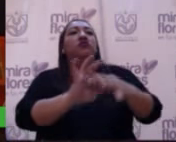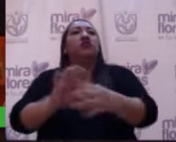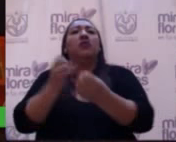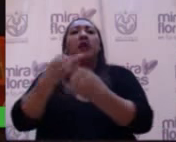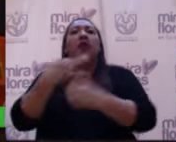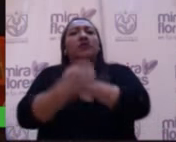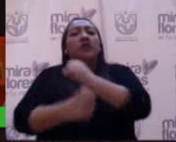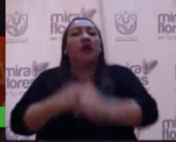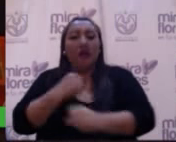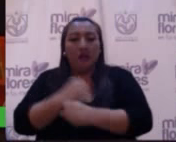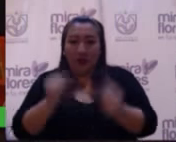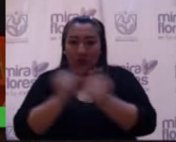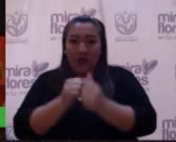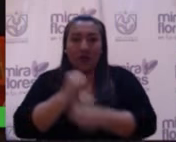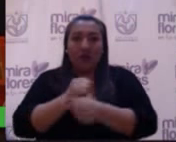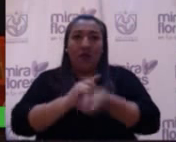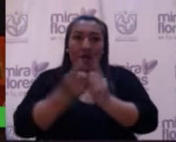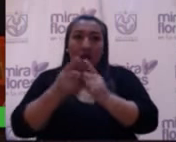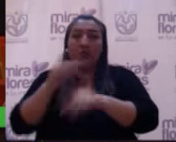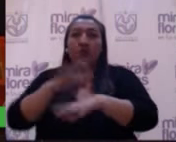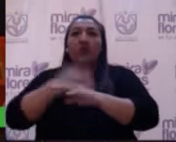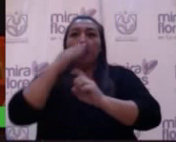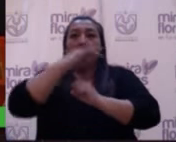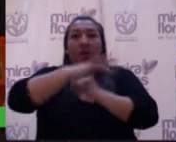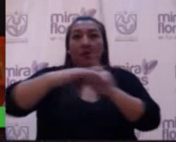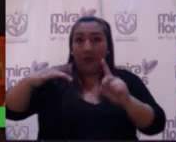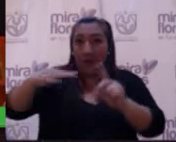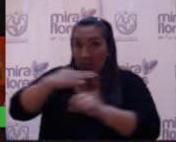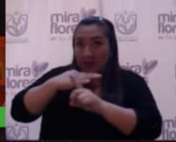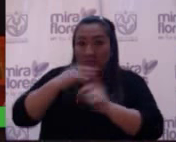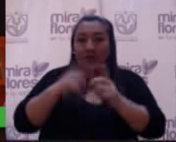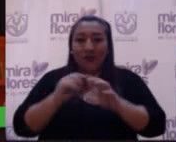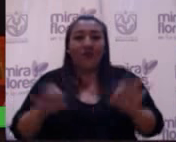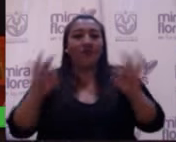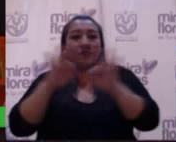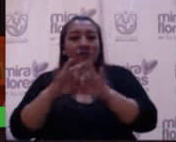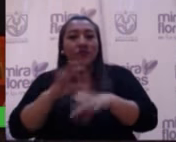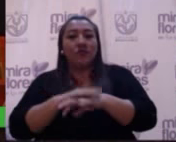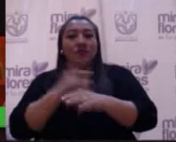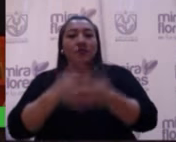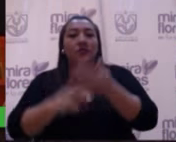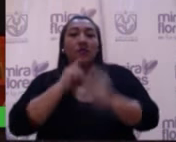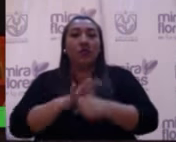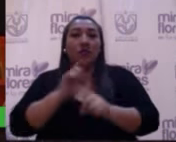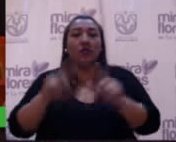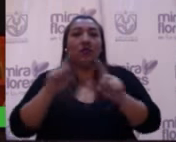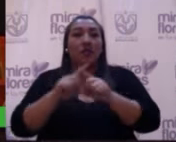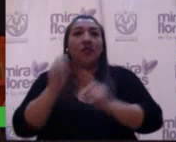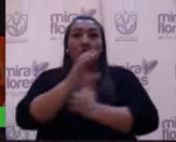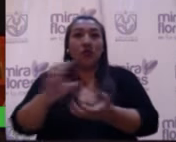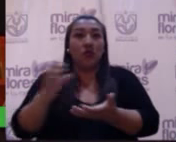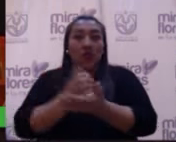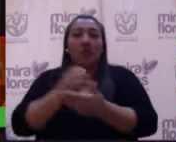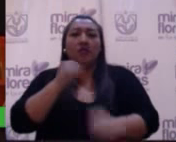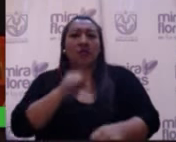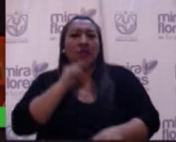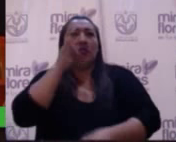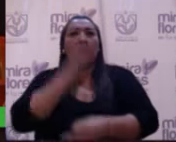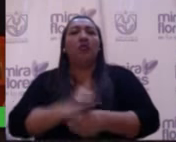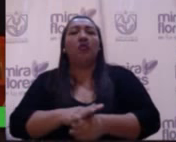años en la gestión de cambio climático, reconociendo el importante rol que cumplen las ciudades para alcanzar los